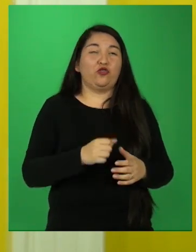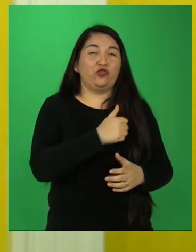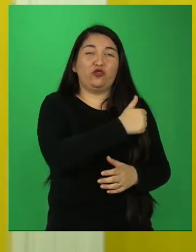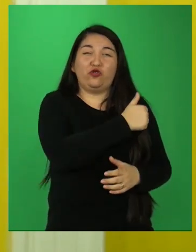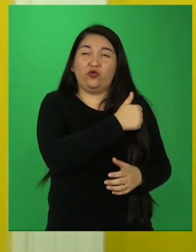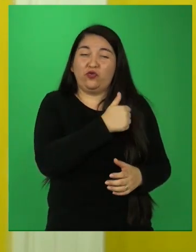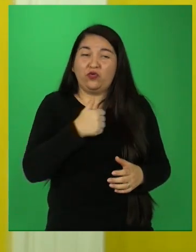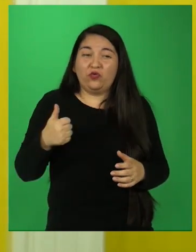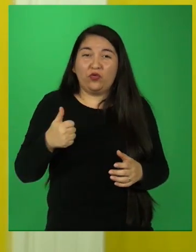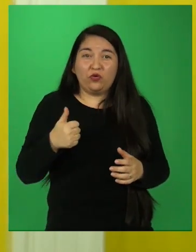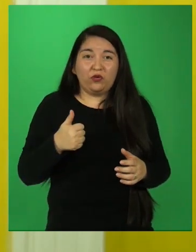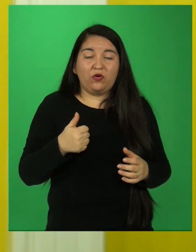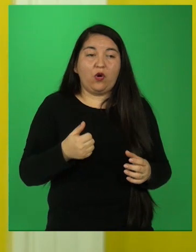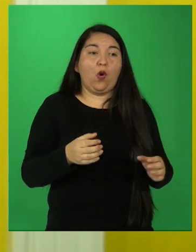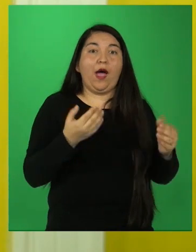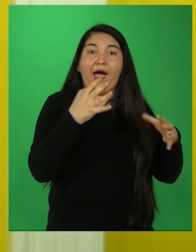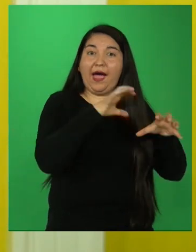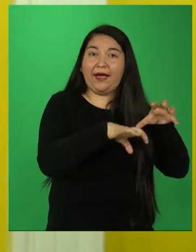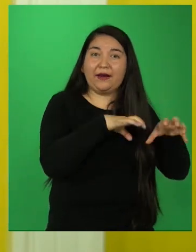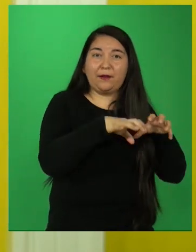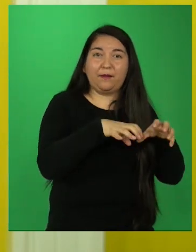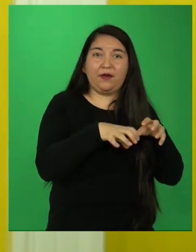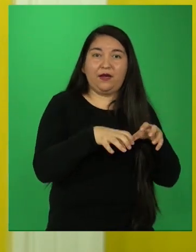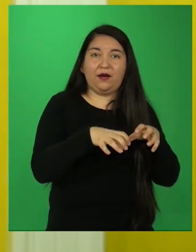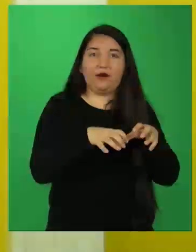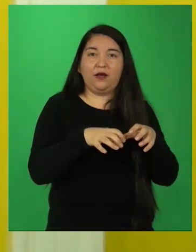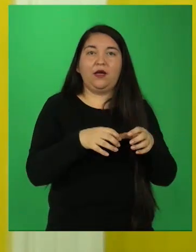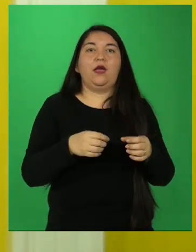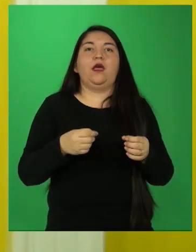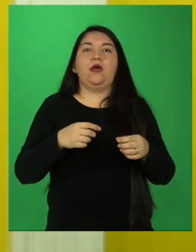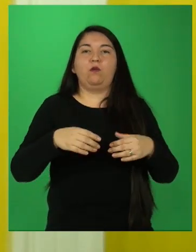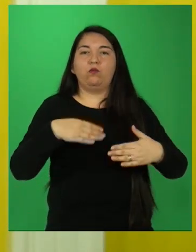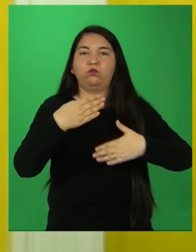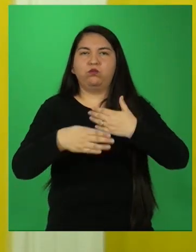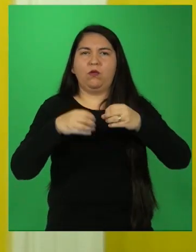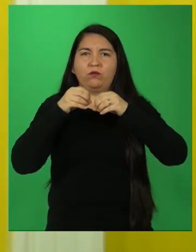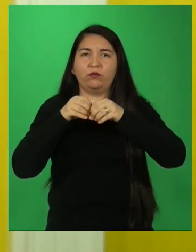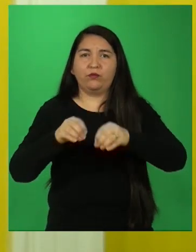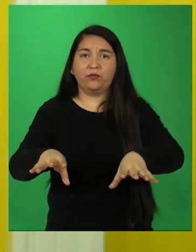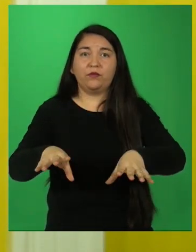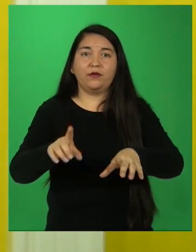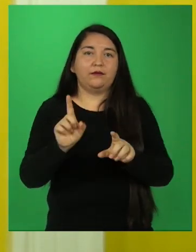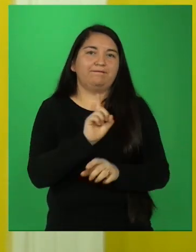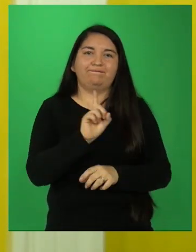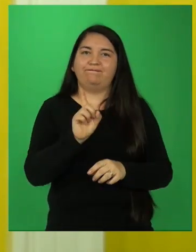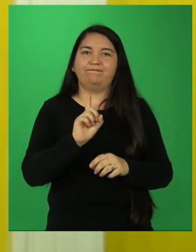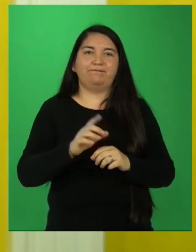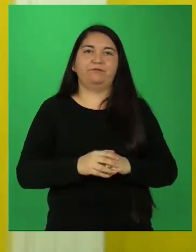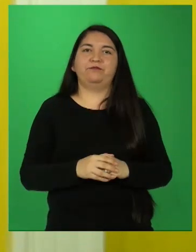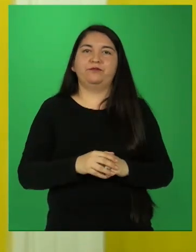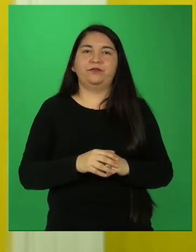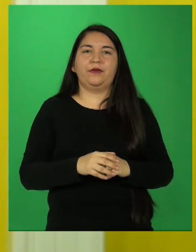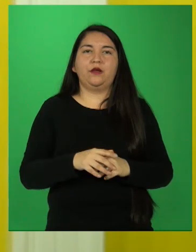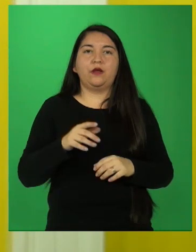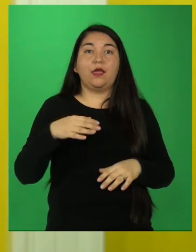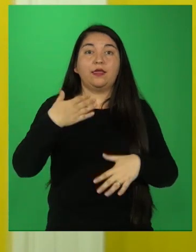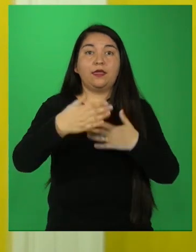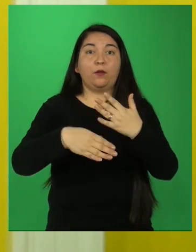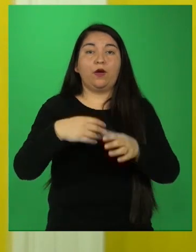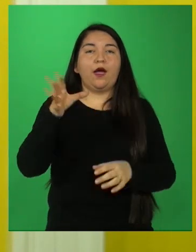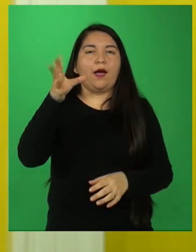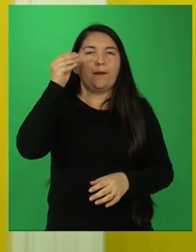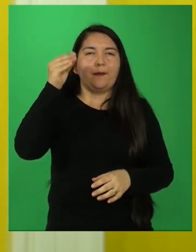son fértiles. Entonces, a medida que avancemos en el tema evolutivo, vamos a ir aprendiendo más acerca del concepto de